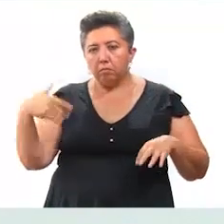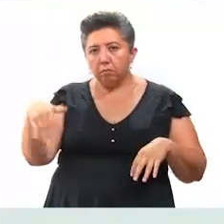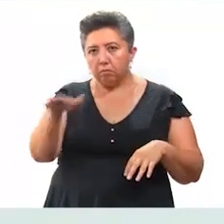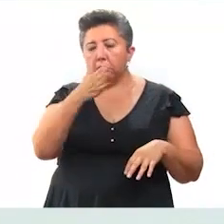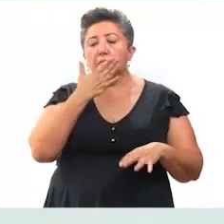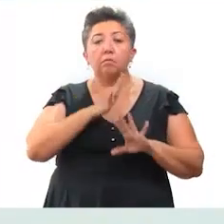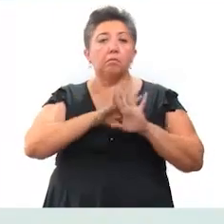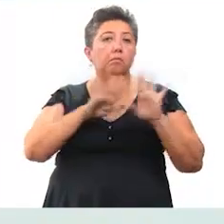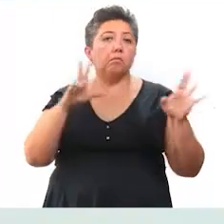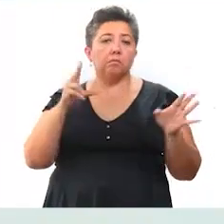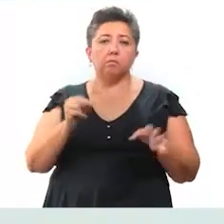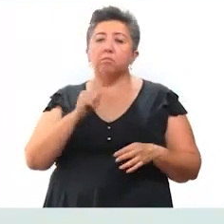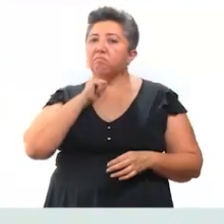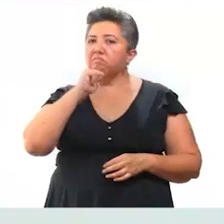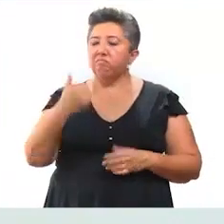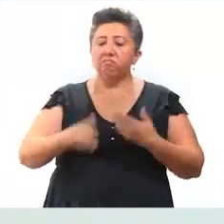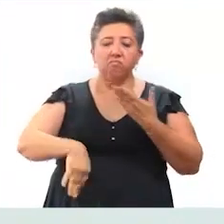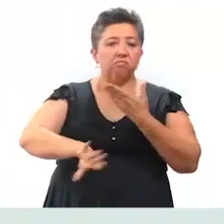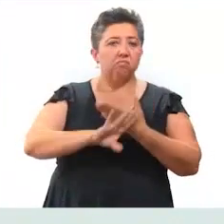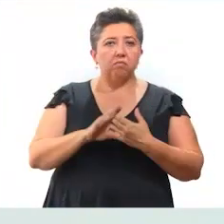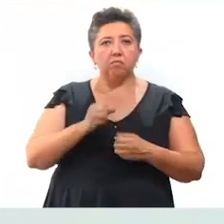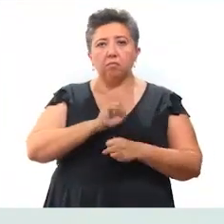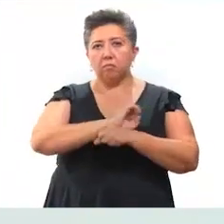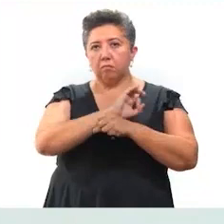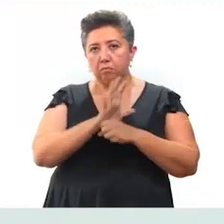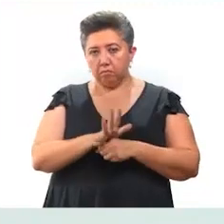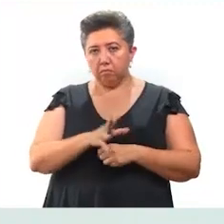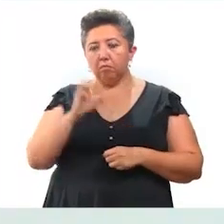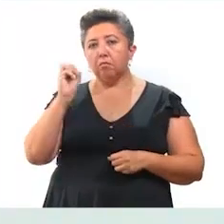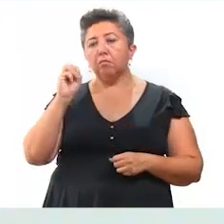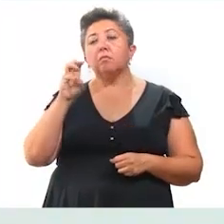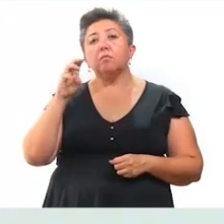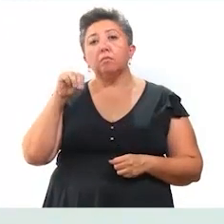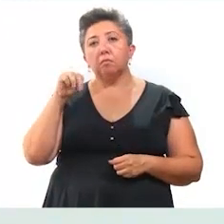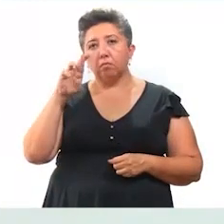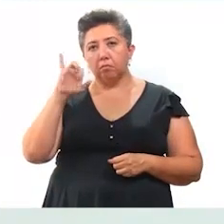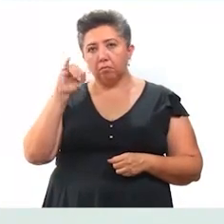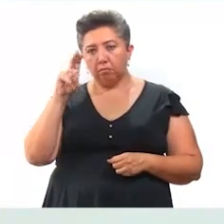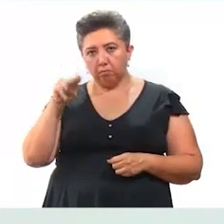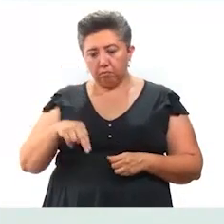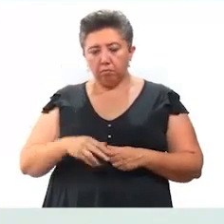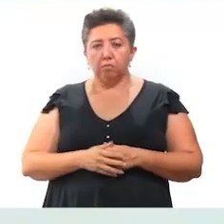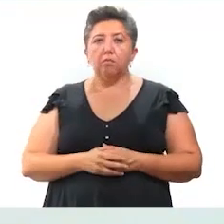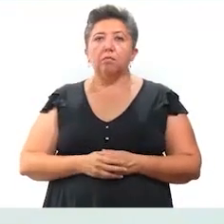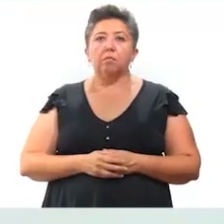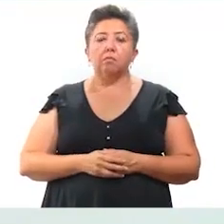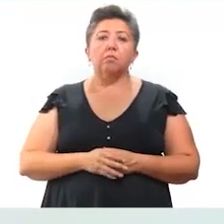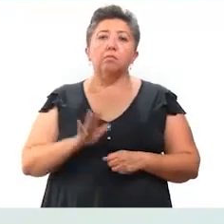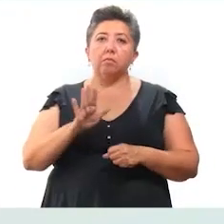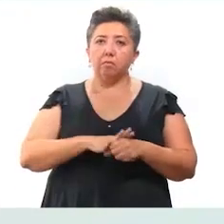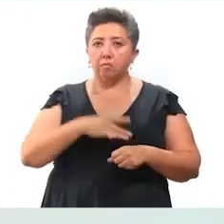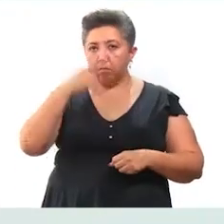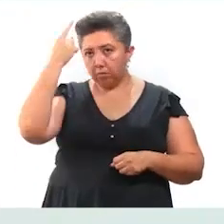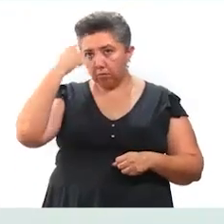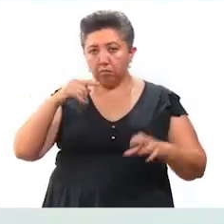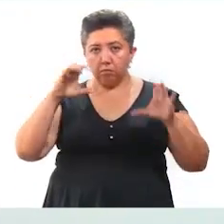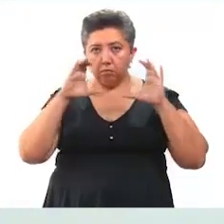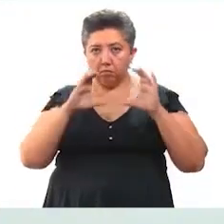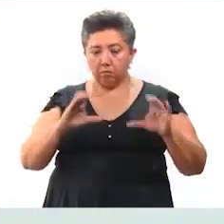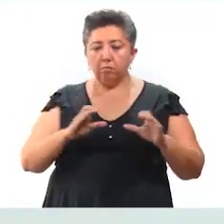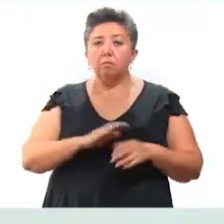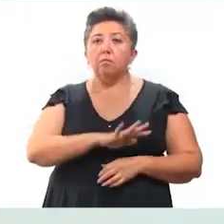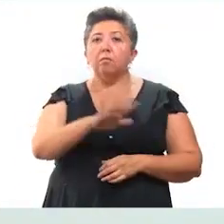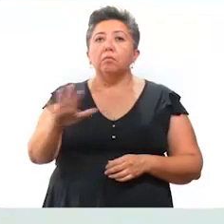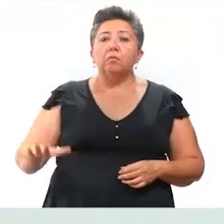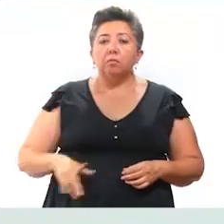pañoletas, ya que está descrito que no brinda ninguna protección contra el COVID, incluida la variante Omicron. Por lo que, para protegernos